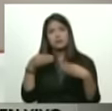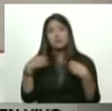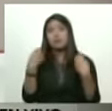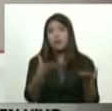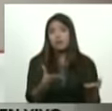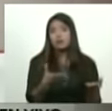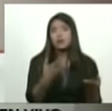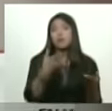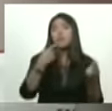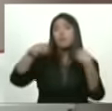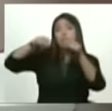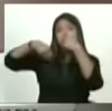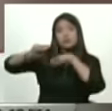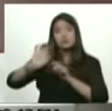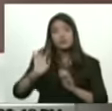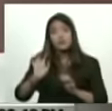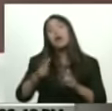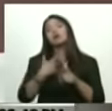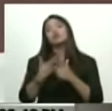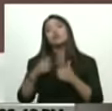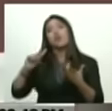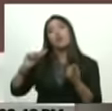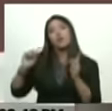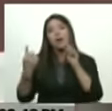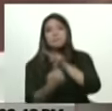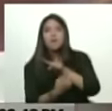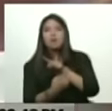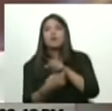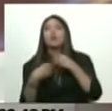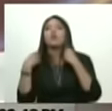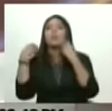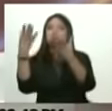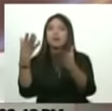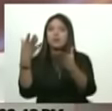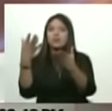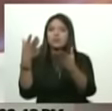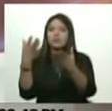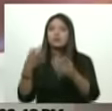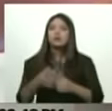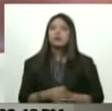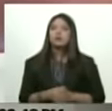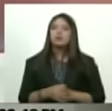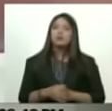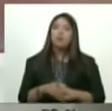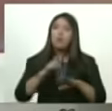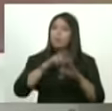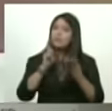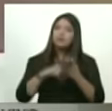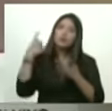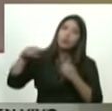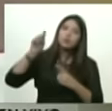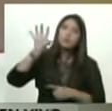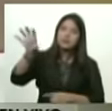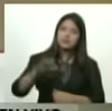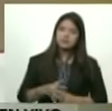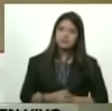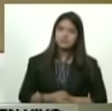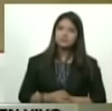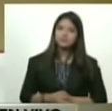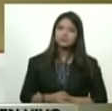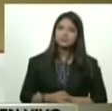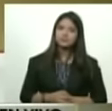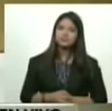exportarlo. Lo transformamos y lo mandamos como materia prima, es decir, como producto terminado al exterior. Más allá pues